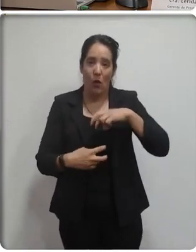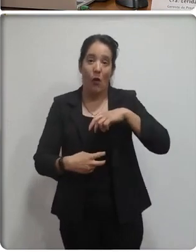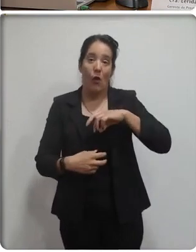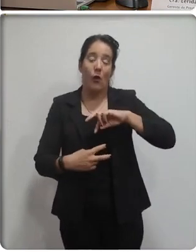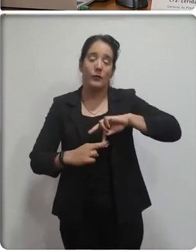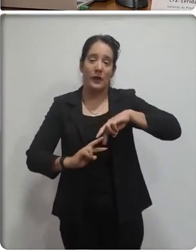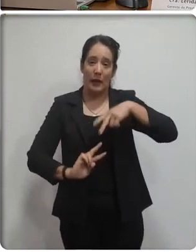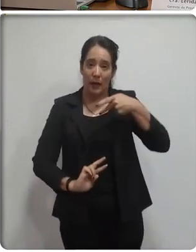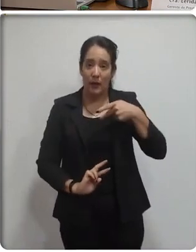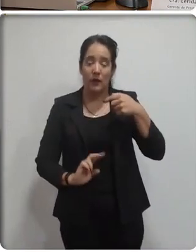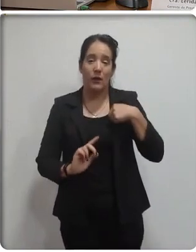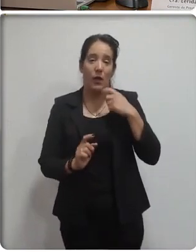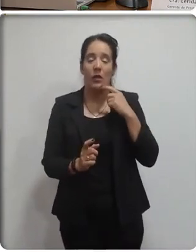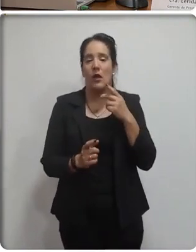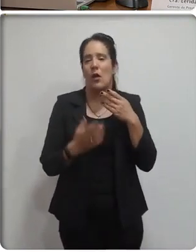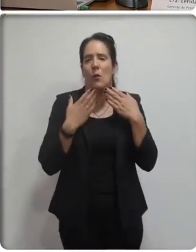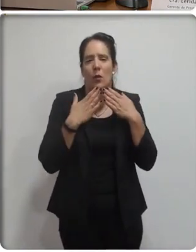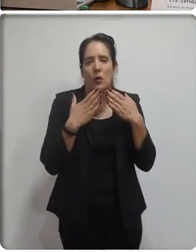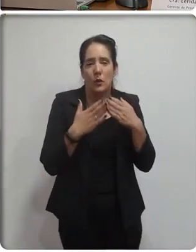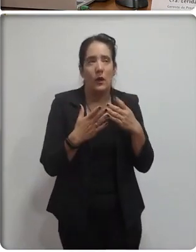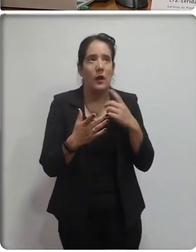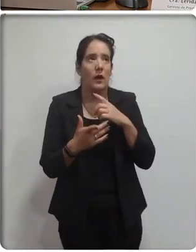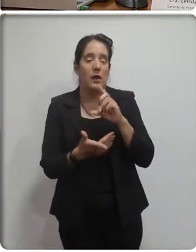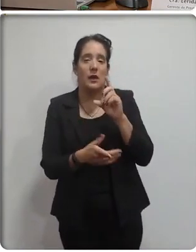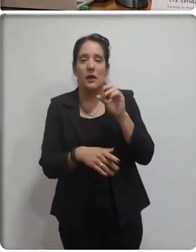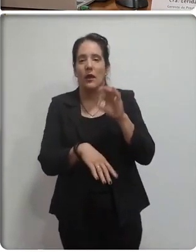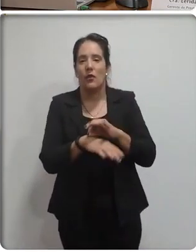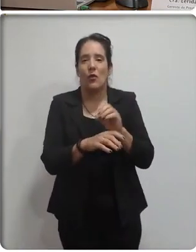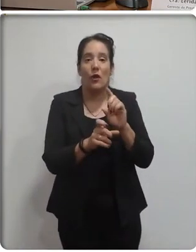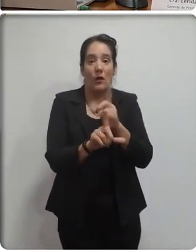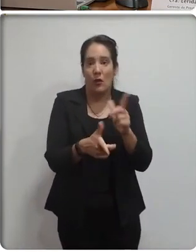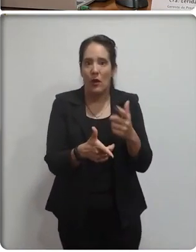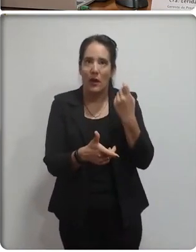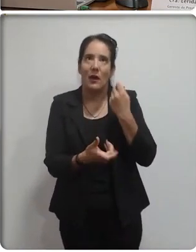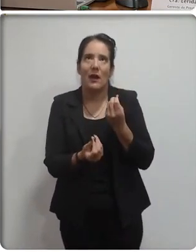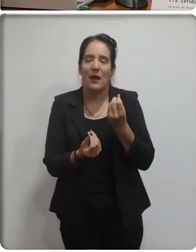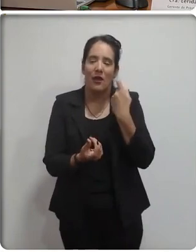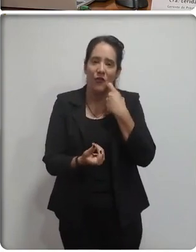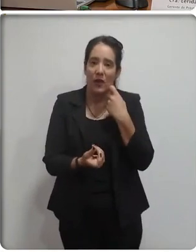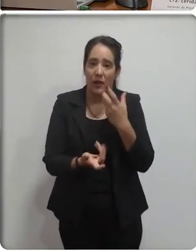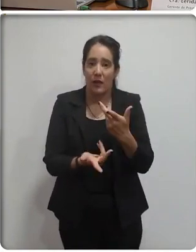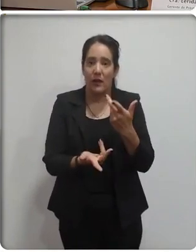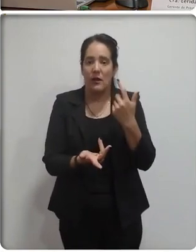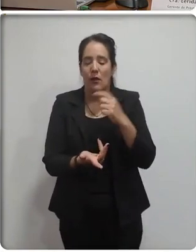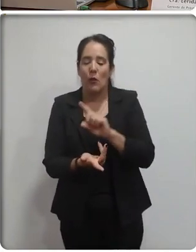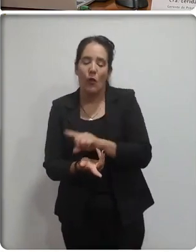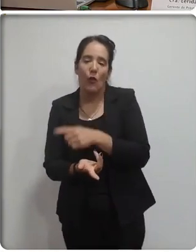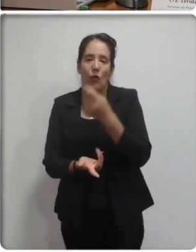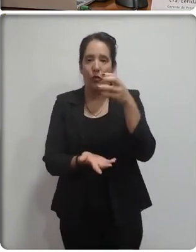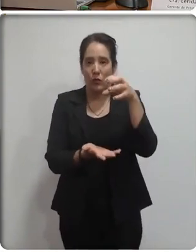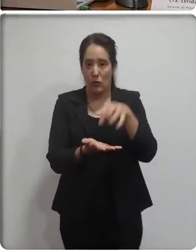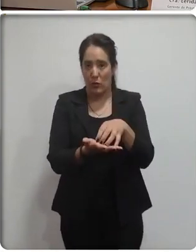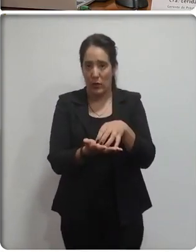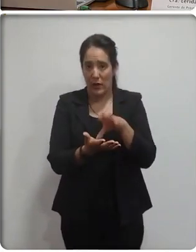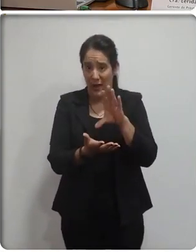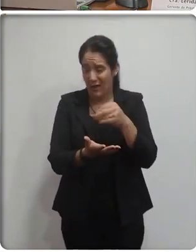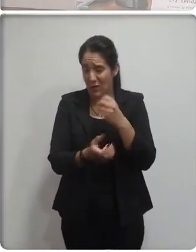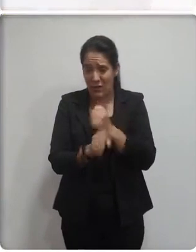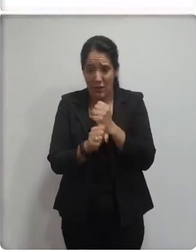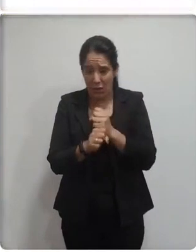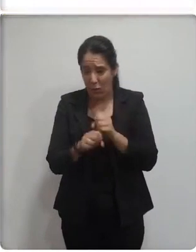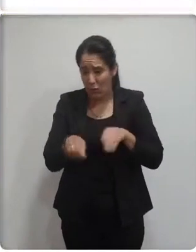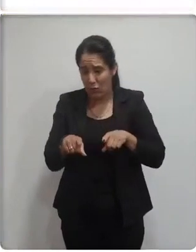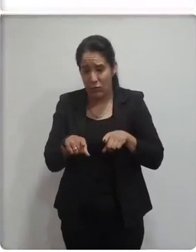genéticos, de consultas que no tenemos, en fin. Otro grupo, todo esto es en forma